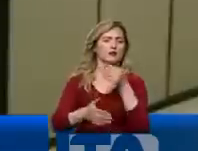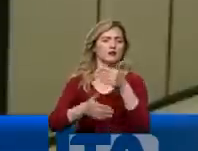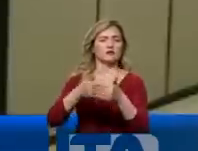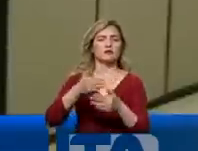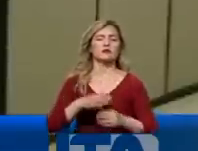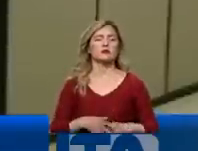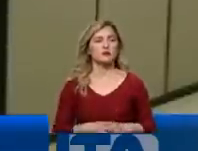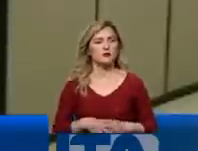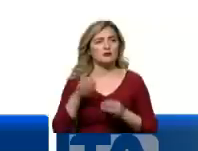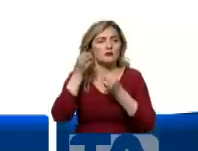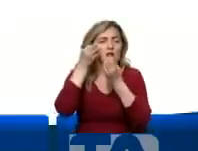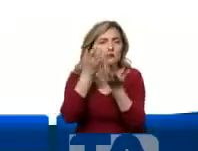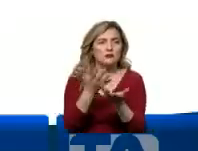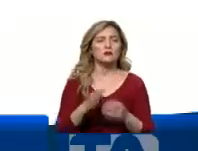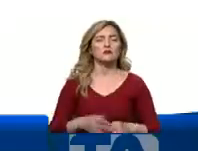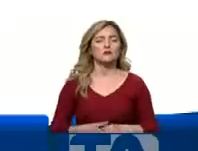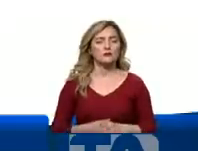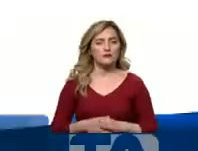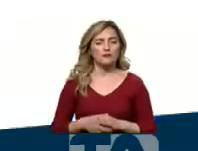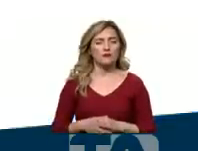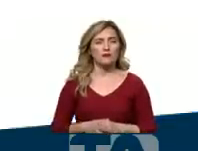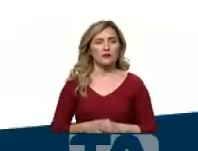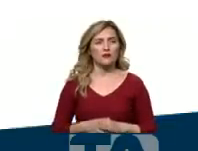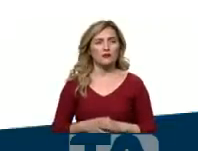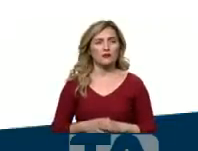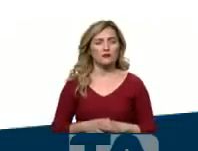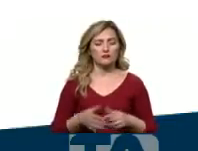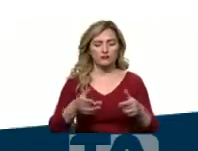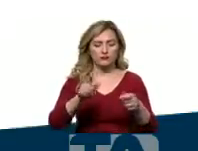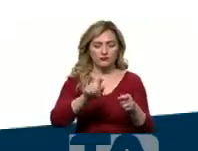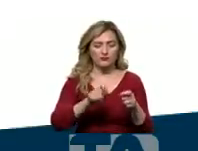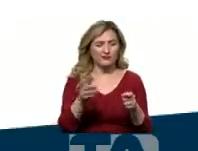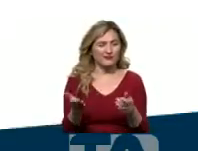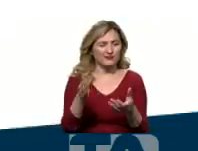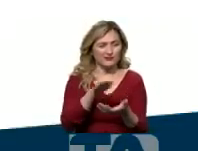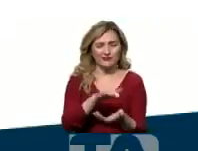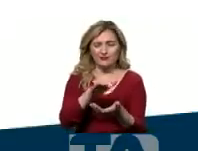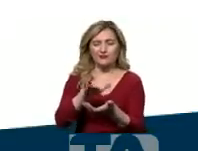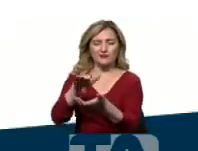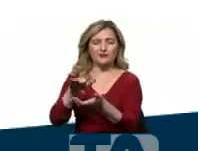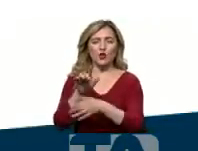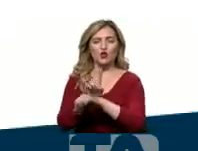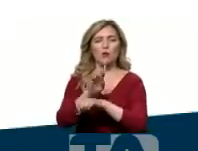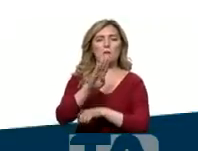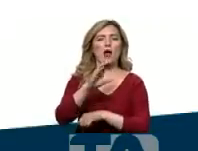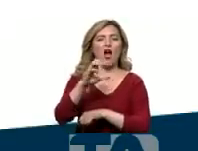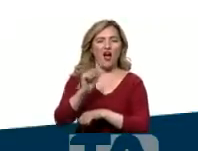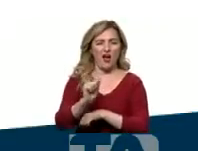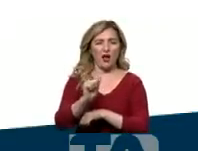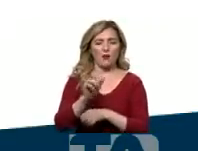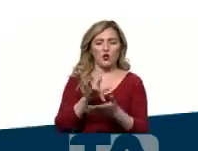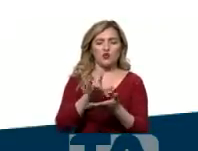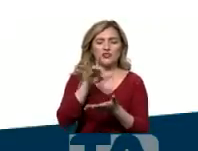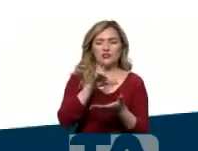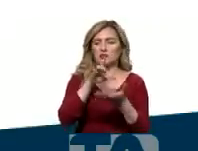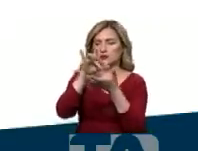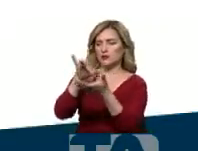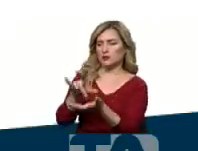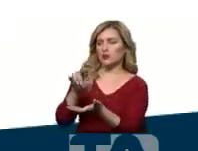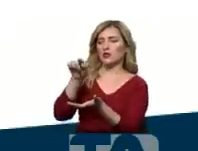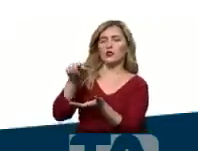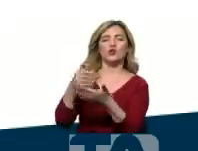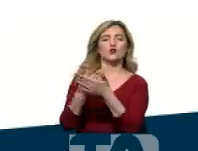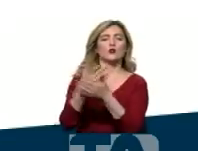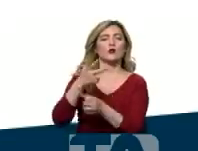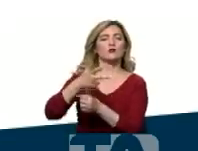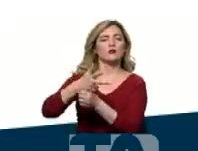Allí cuenta también que... Además de la entrega física del expediente, el doctor Baca Mancheno me entregó un CD que dijo contener un